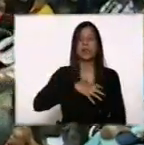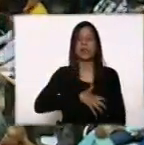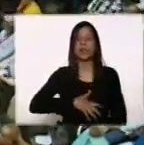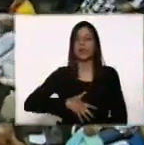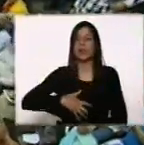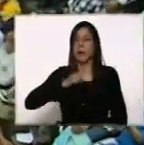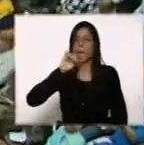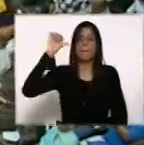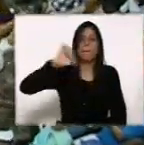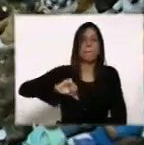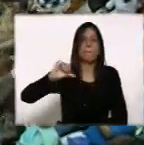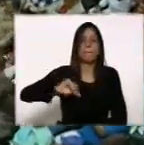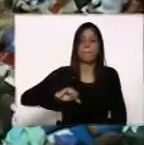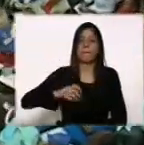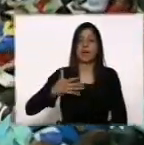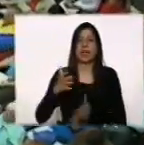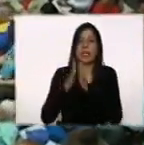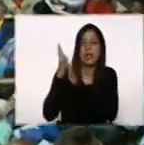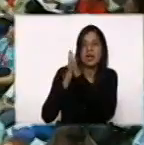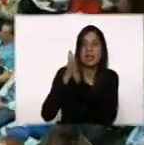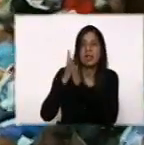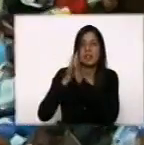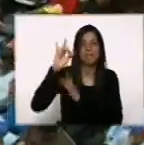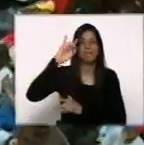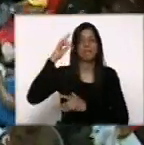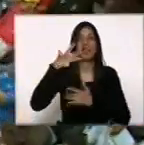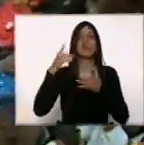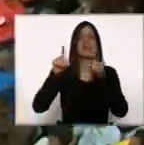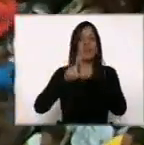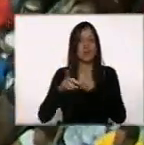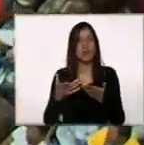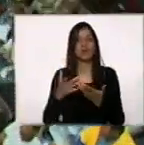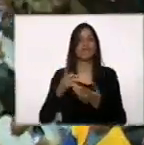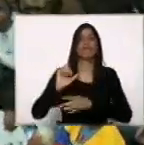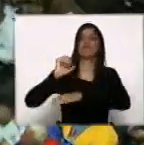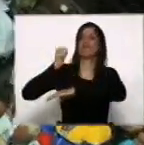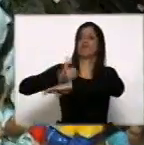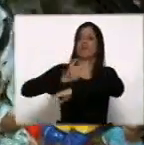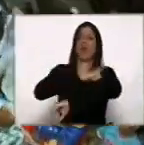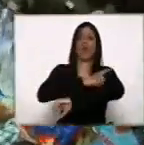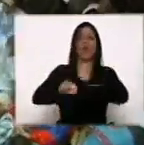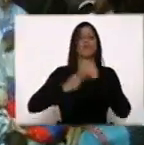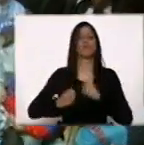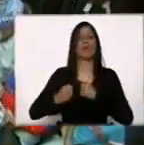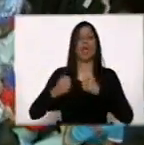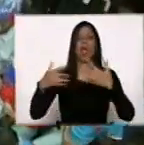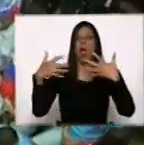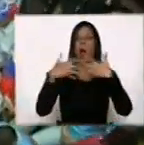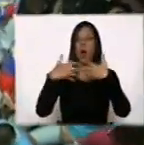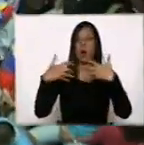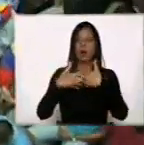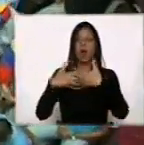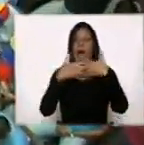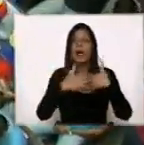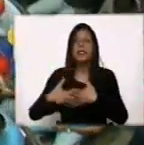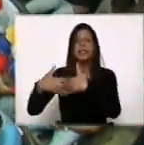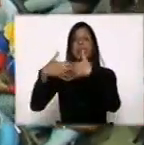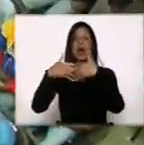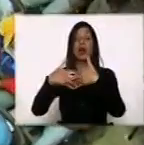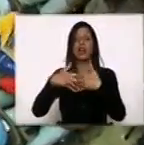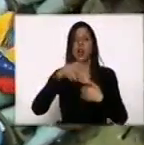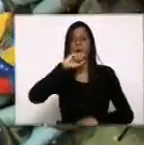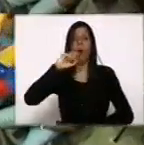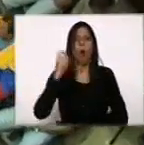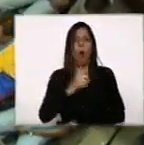imperialismo que cree en su supremacía, que es extremadamente racista,